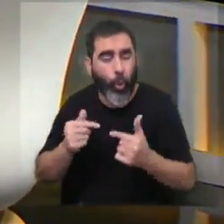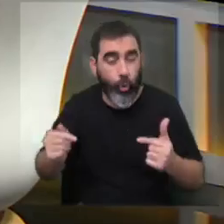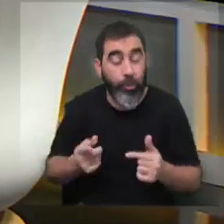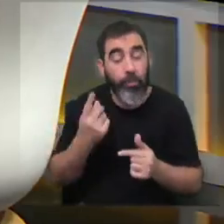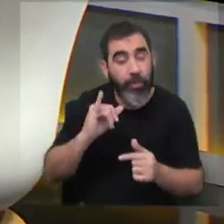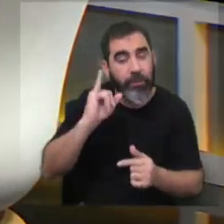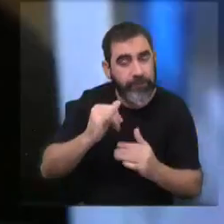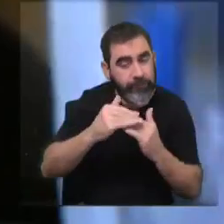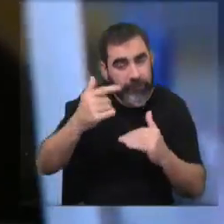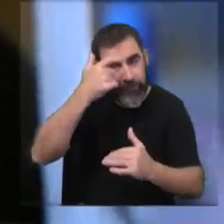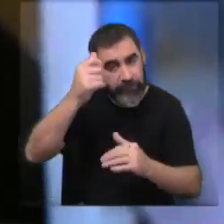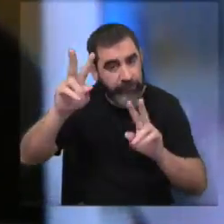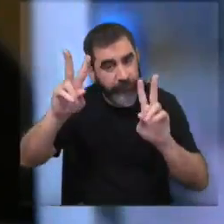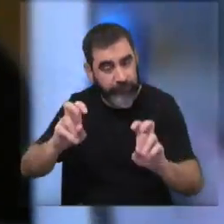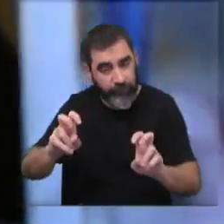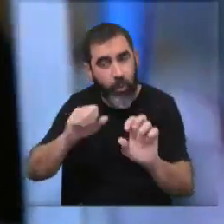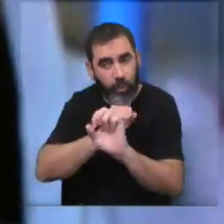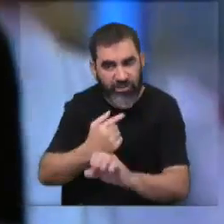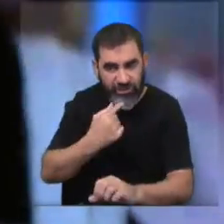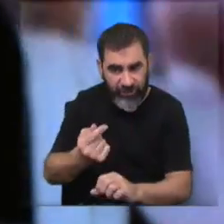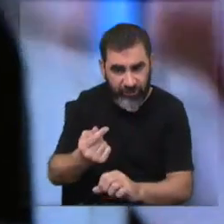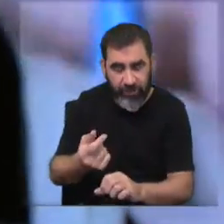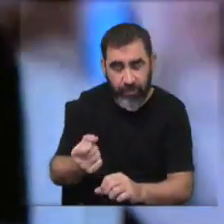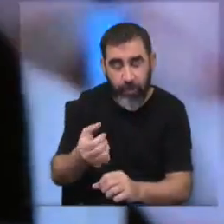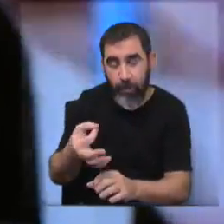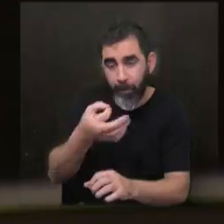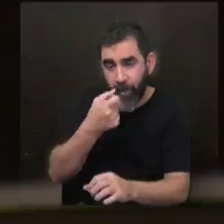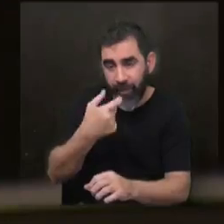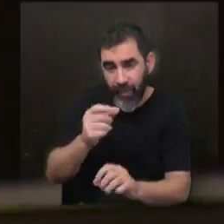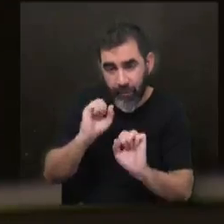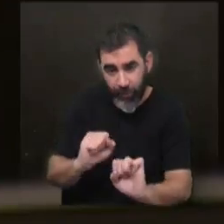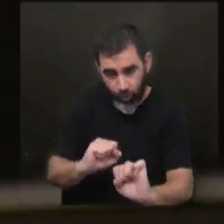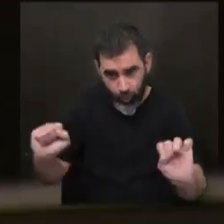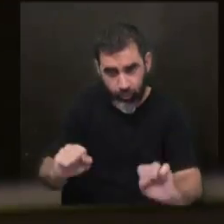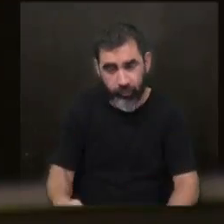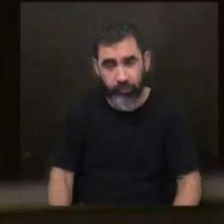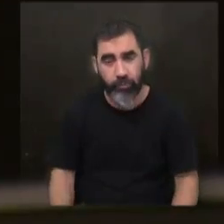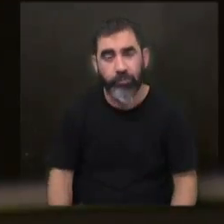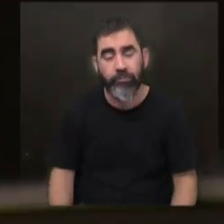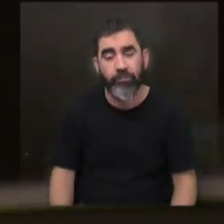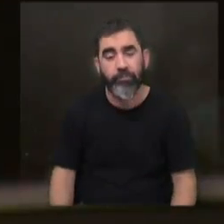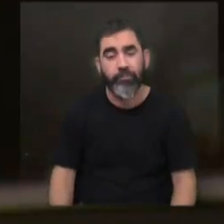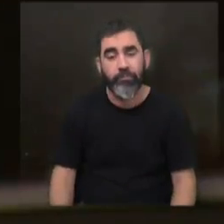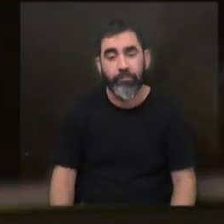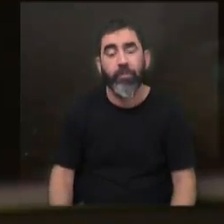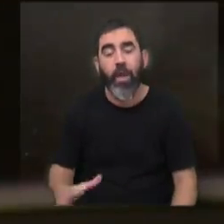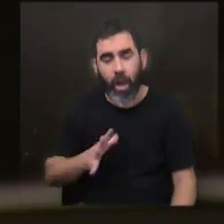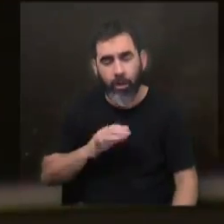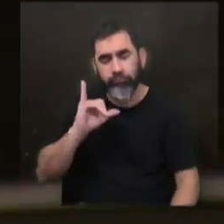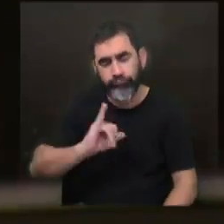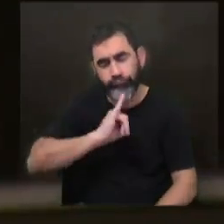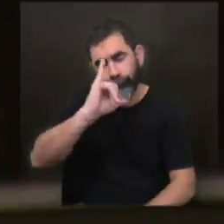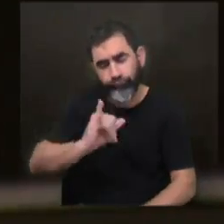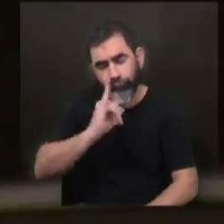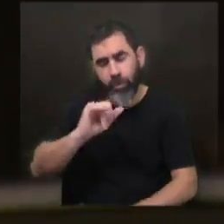una base científica. ¿La apitoxina puede funcionar como analgésico o antiinflamatorio? Sí, bueno, hay muchísimos reportes de